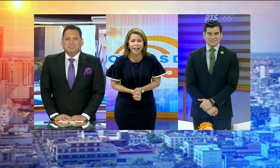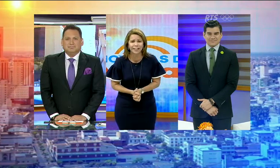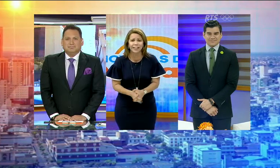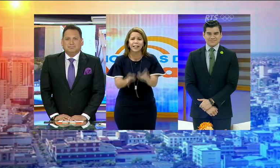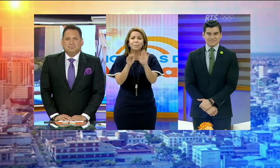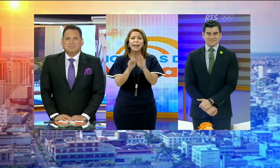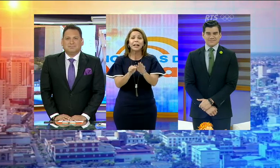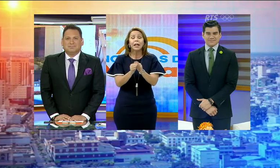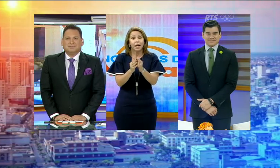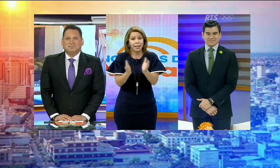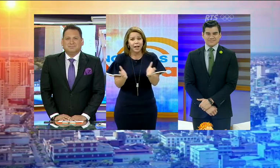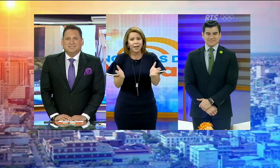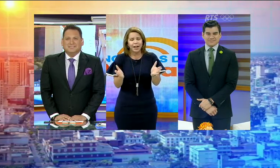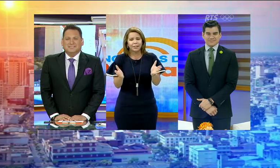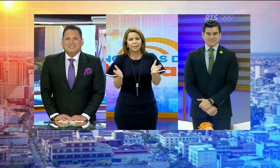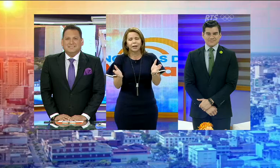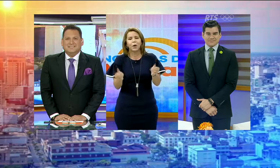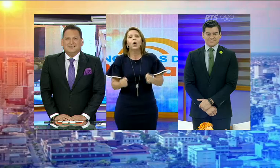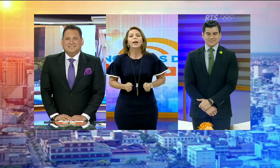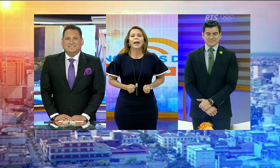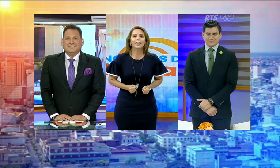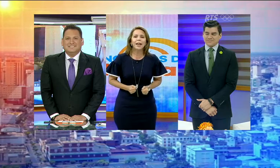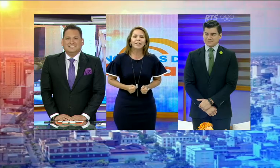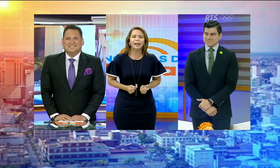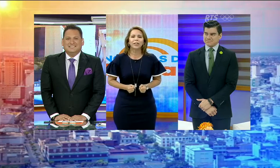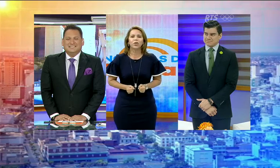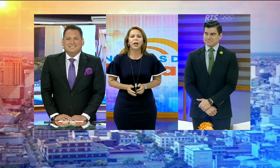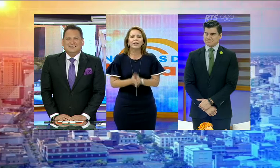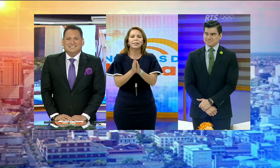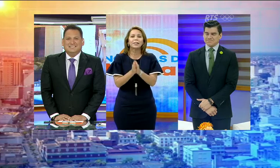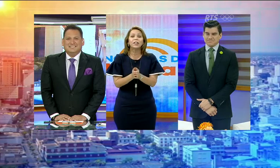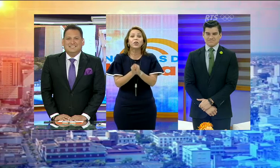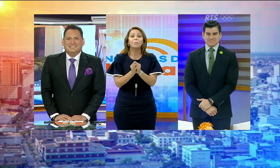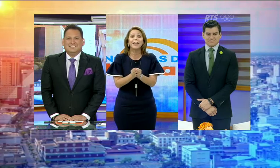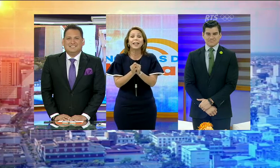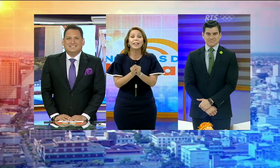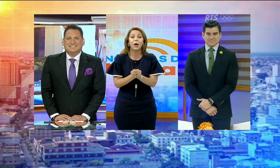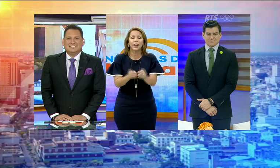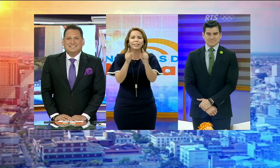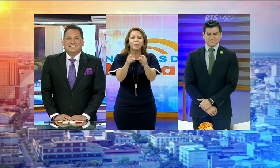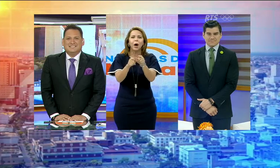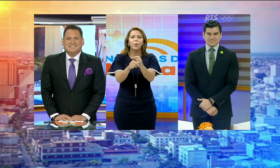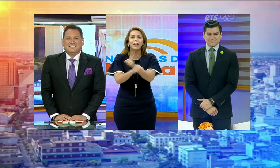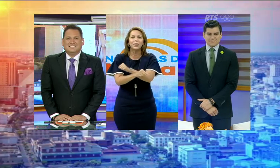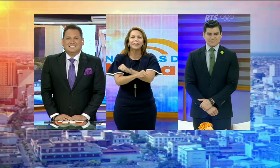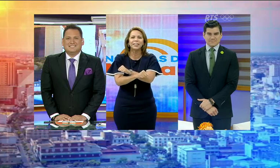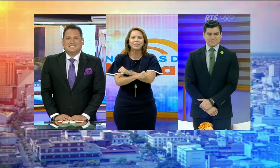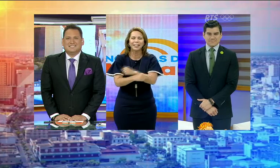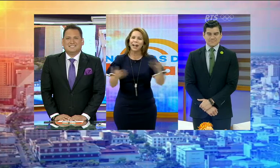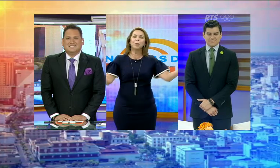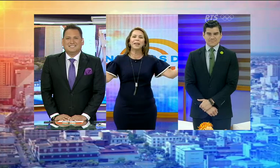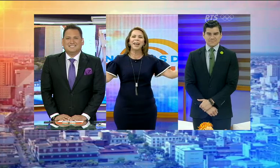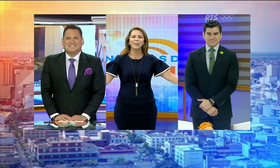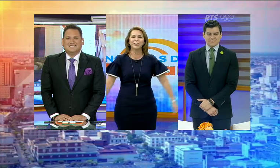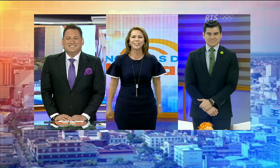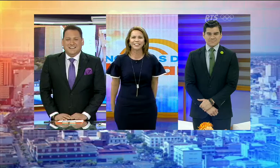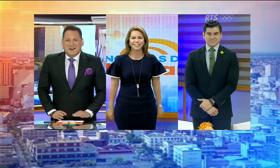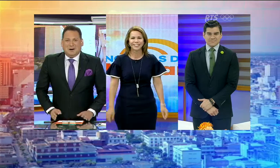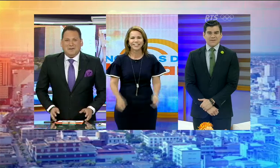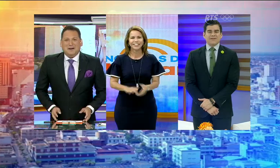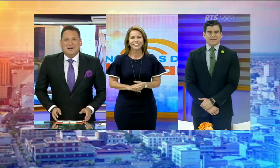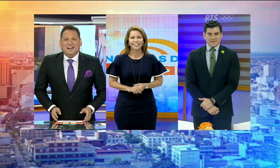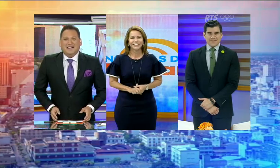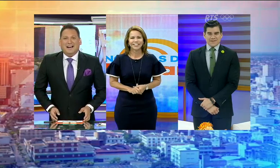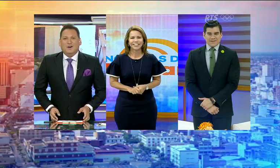finalistas. Además, el día de ayer se celebró el Día Internacional del Síndrome de Down. Estaremos abordando esa temática, compañeros. Muy bien,